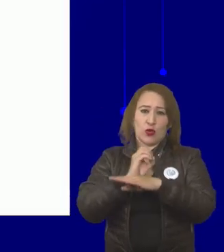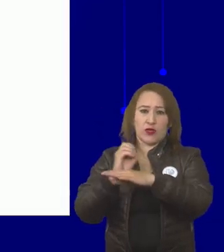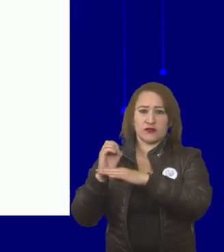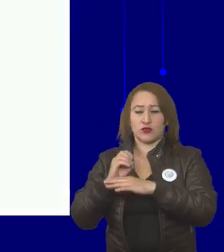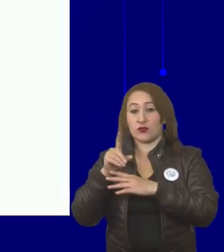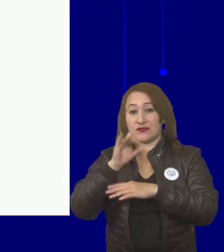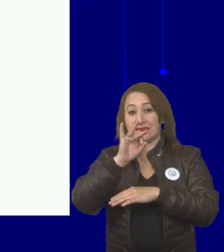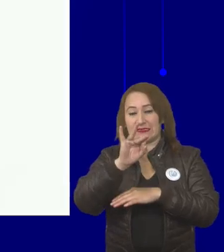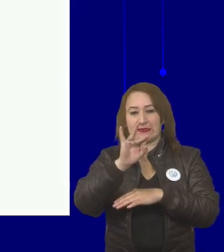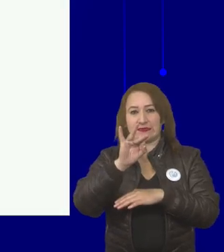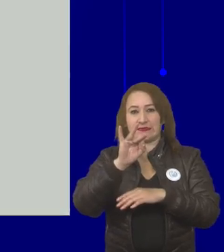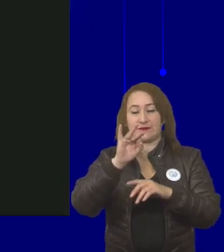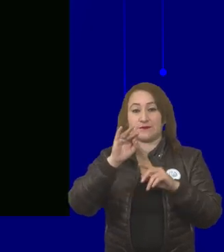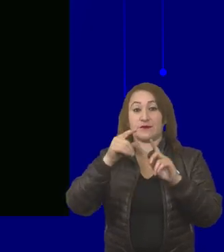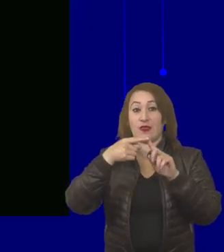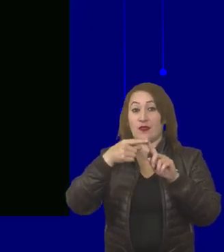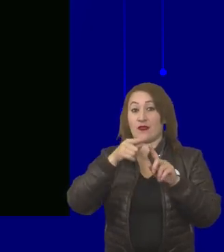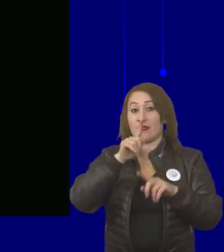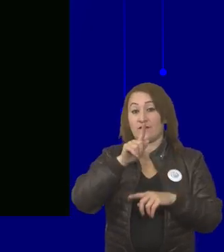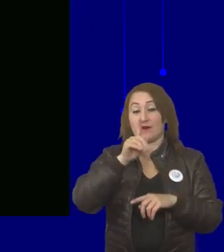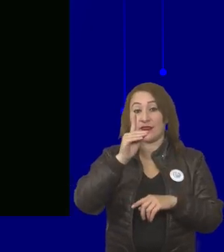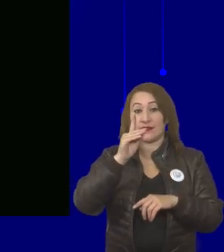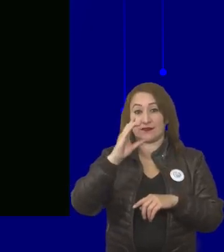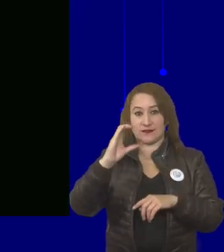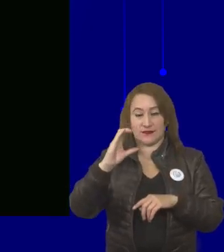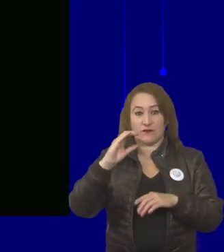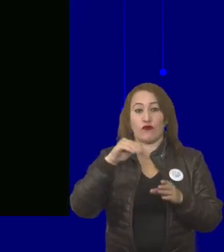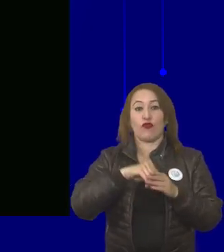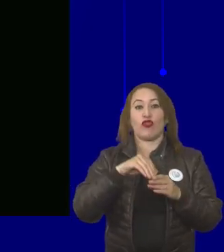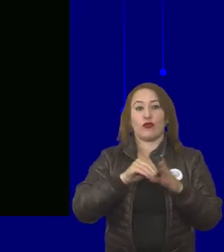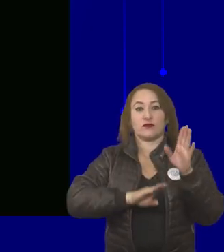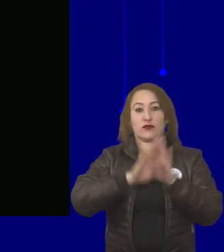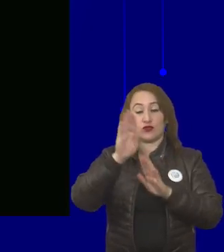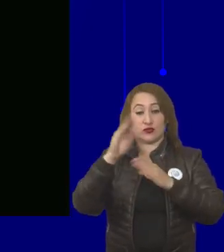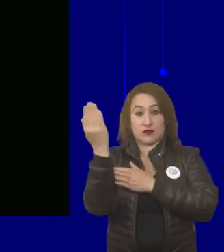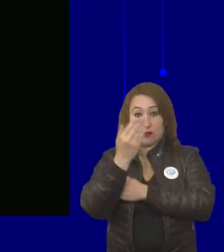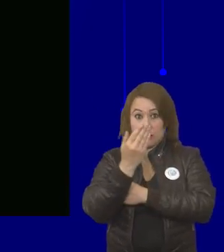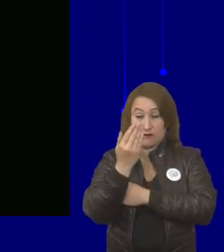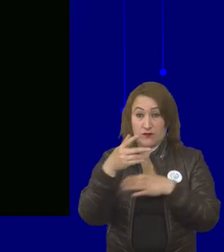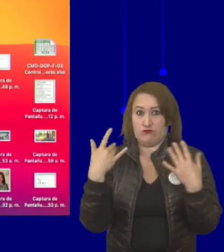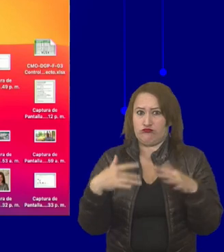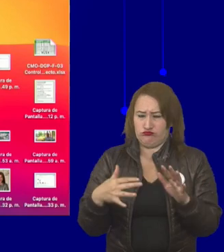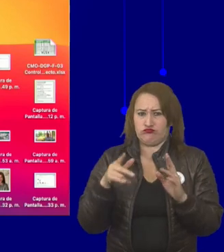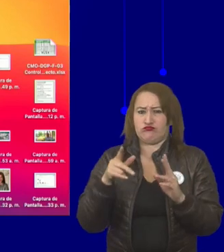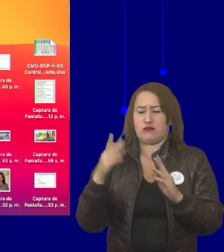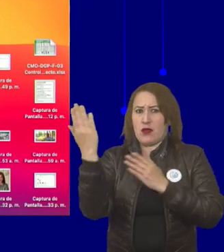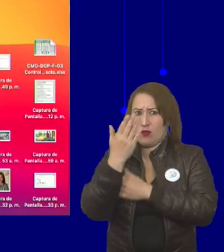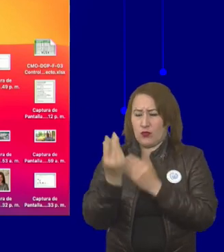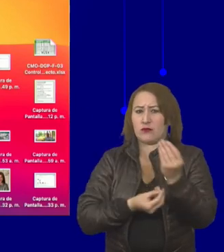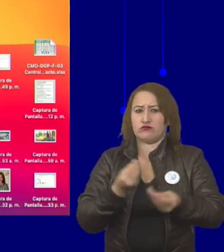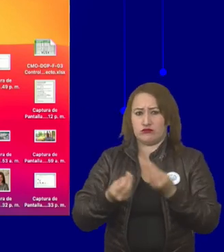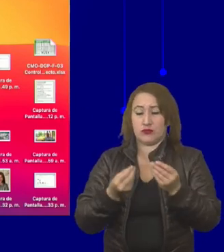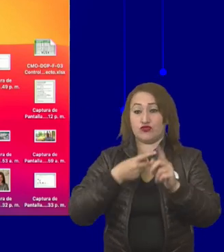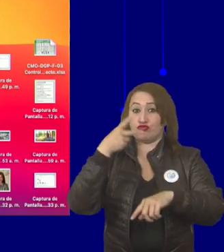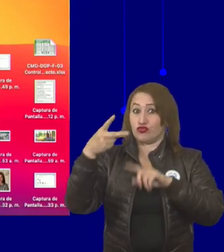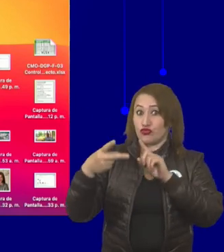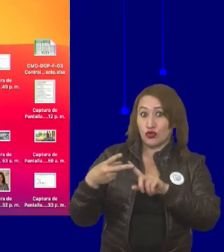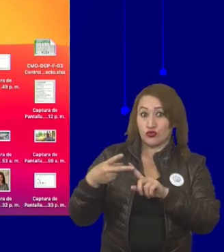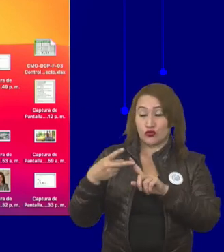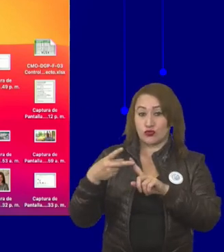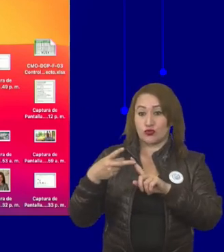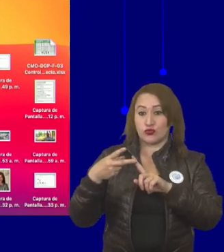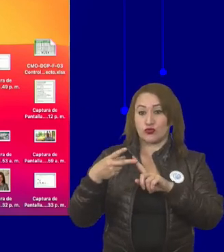hemos trabajado mucho. Uno, el FDC, el Fondo para el Desarrollo Cinematográfico, que por eso hemos llegado a hacer las películas que hemos hecho. Dos,